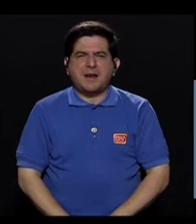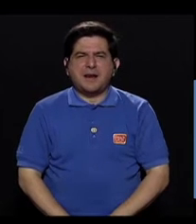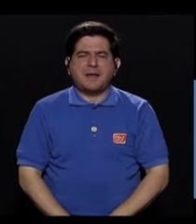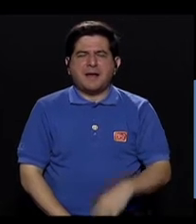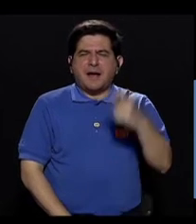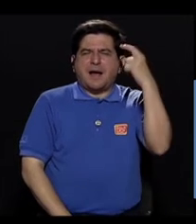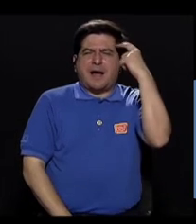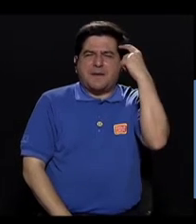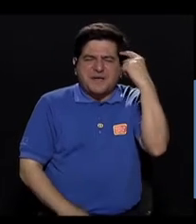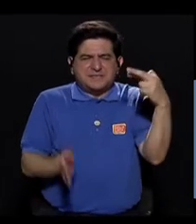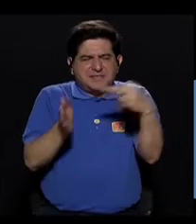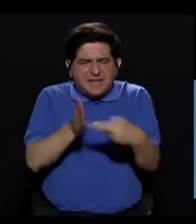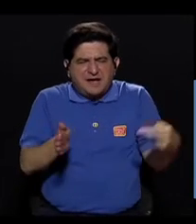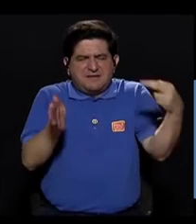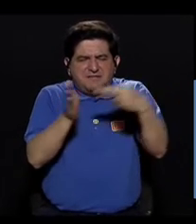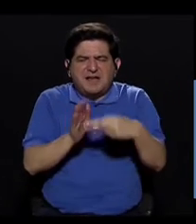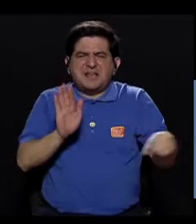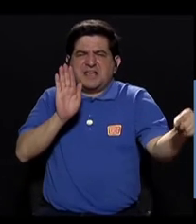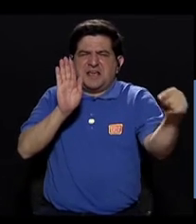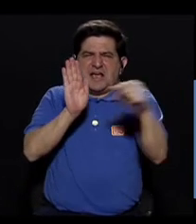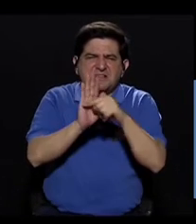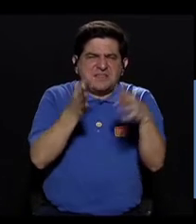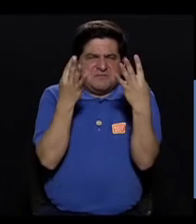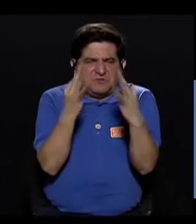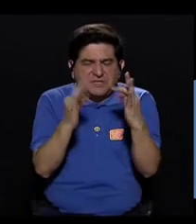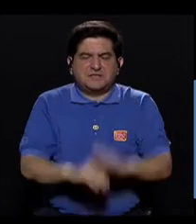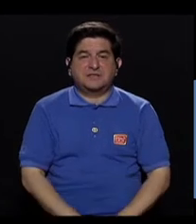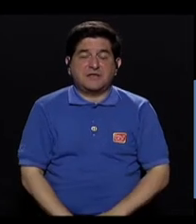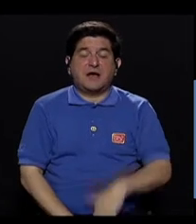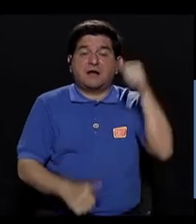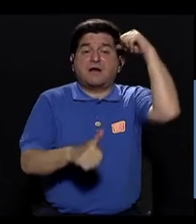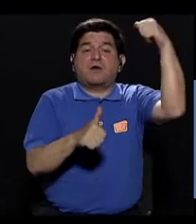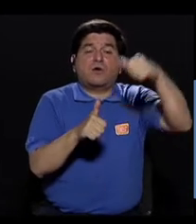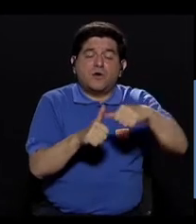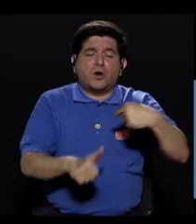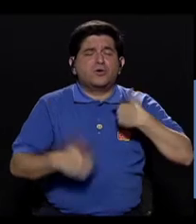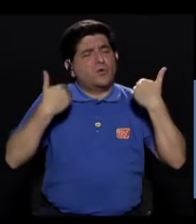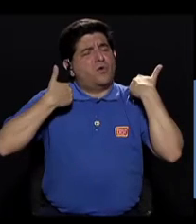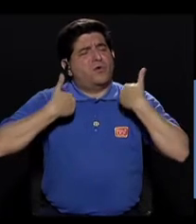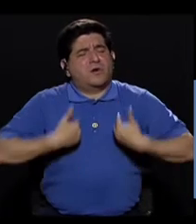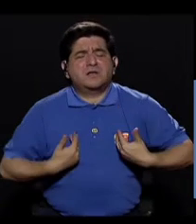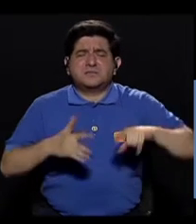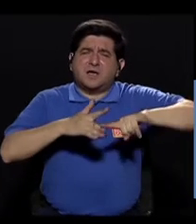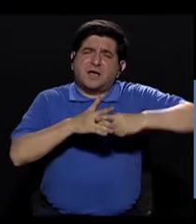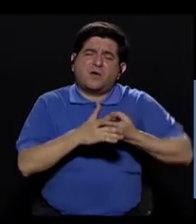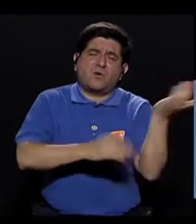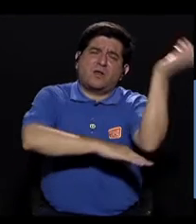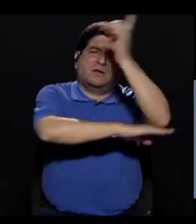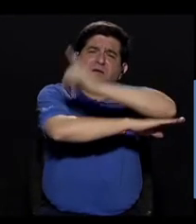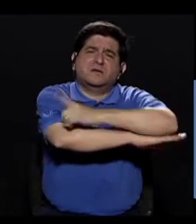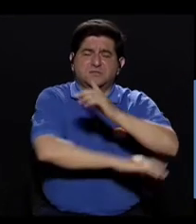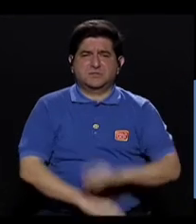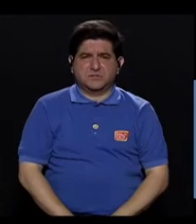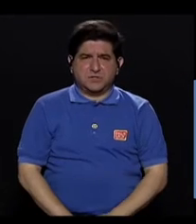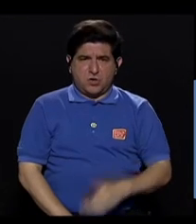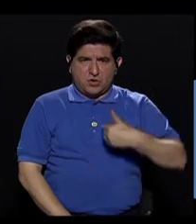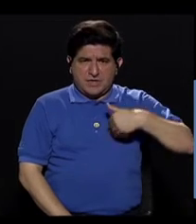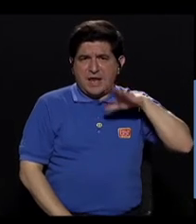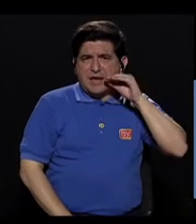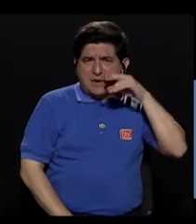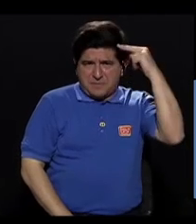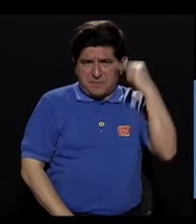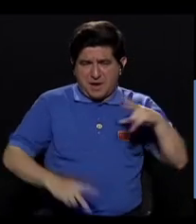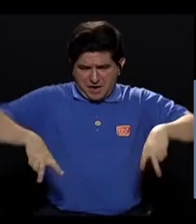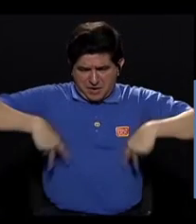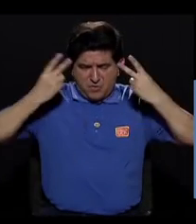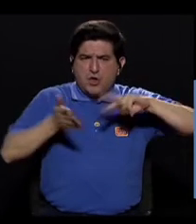agotado que estaría al comenzar el día. Tener un perro negro en tu vida no consiste en sentirte abatido o triste, sino en sentirte vacío de